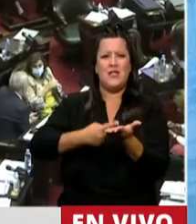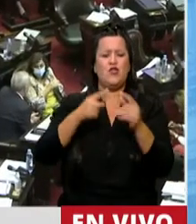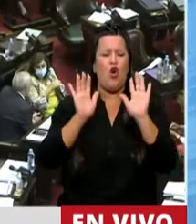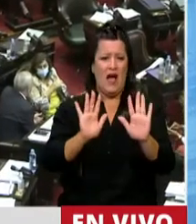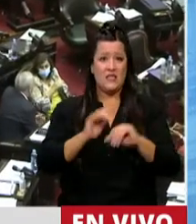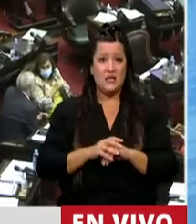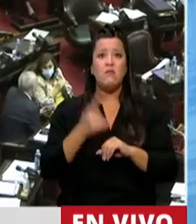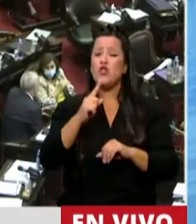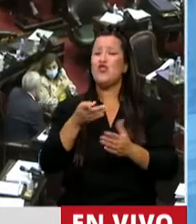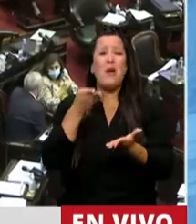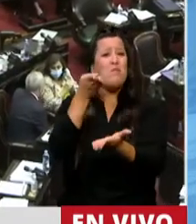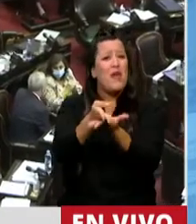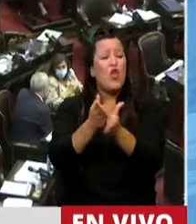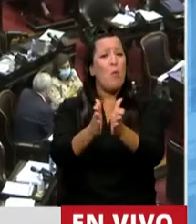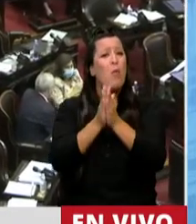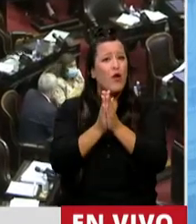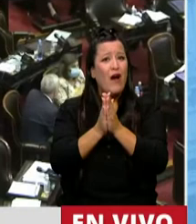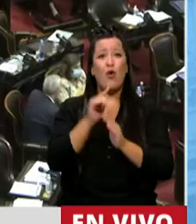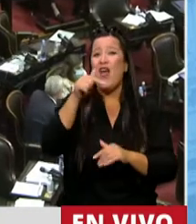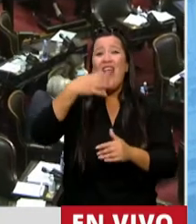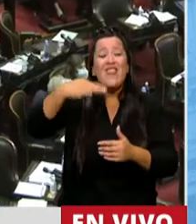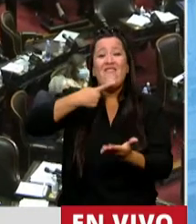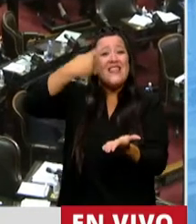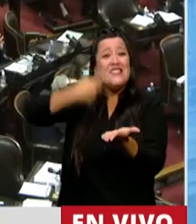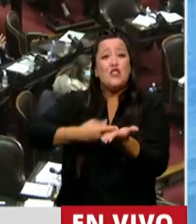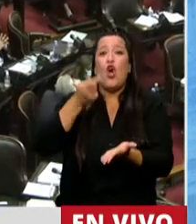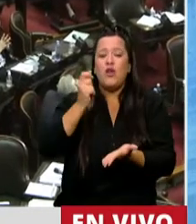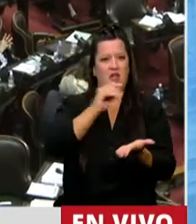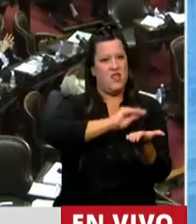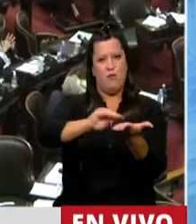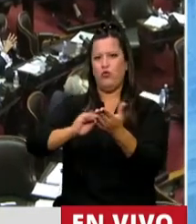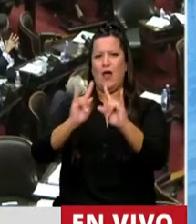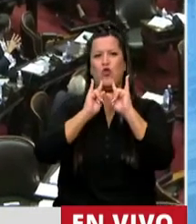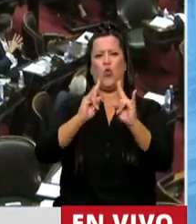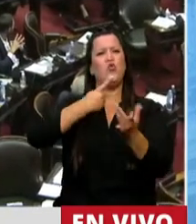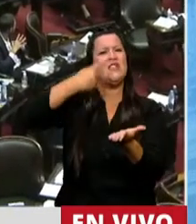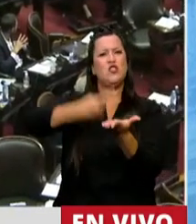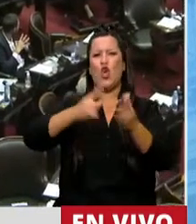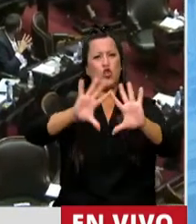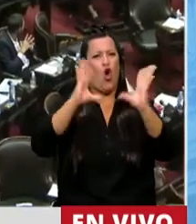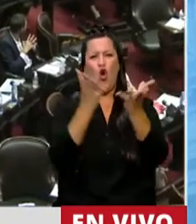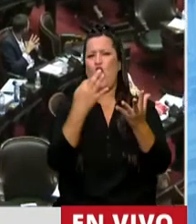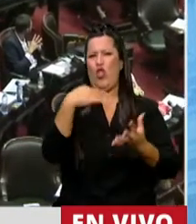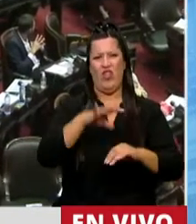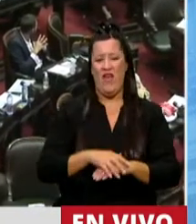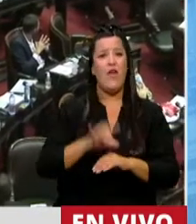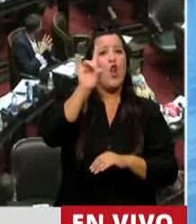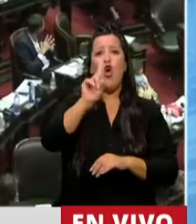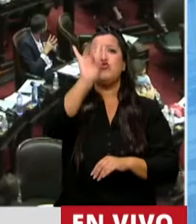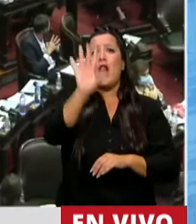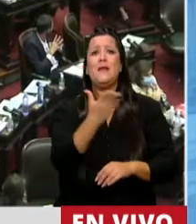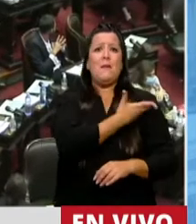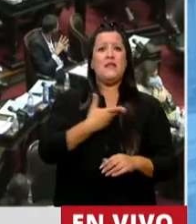solicito firmemente de que sea decisión de los diputados, que sea decisión de este